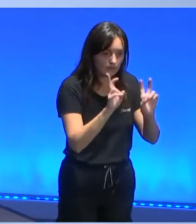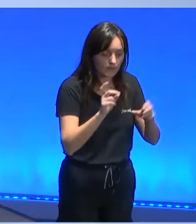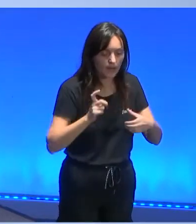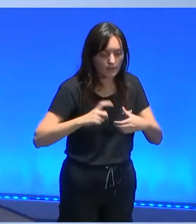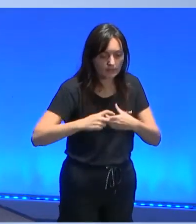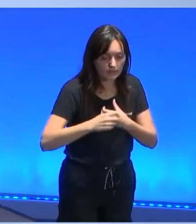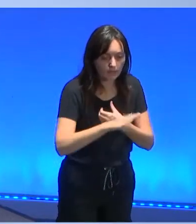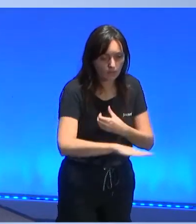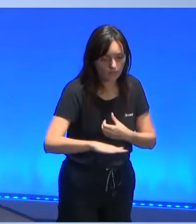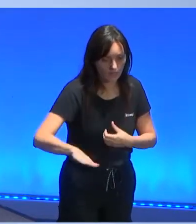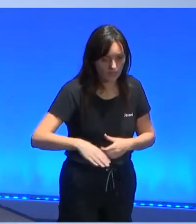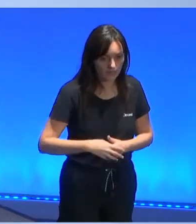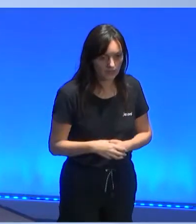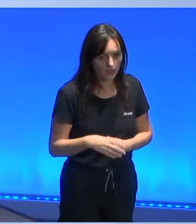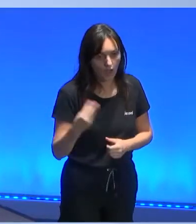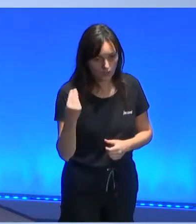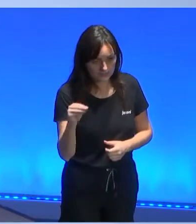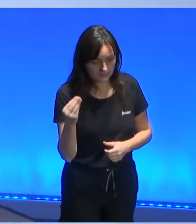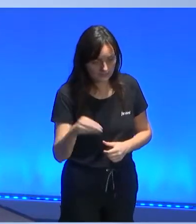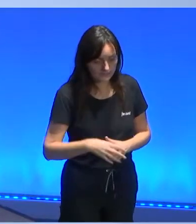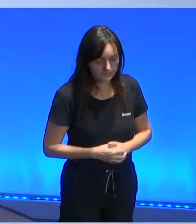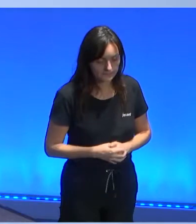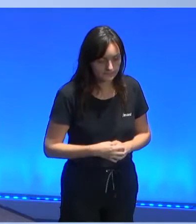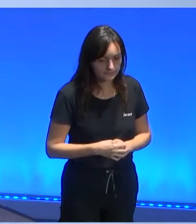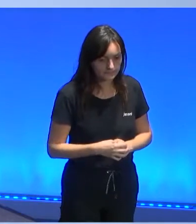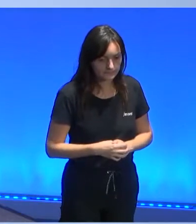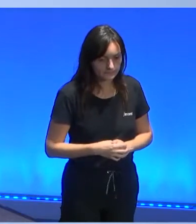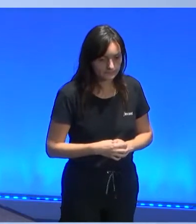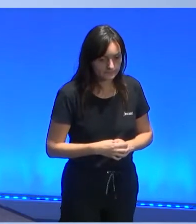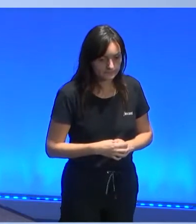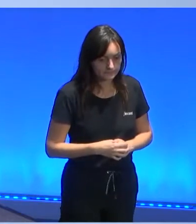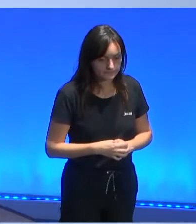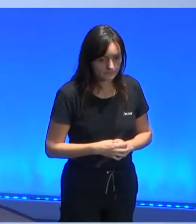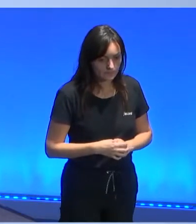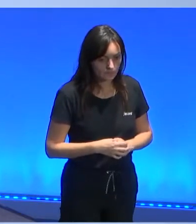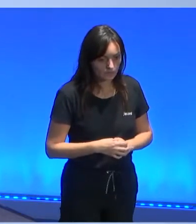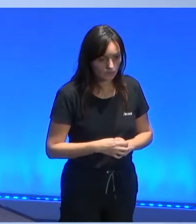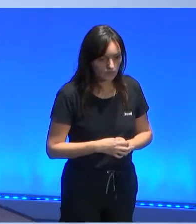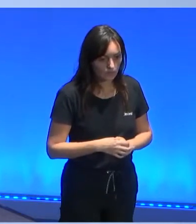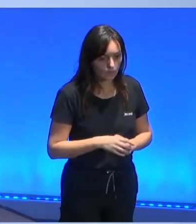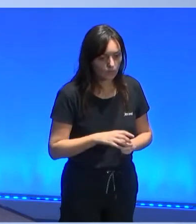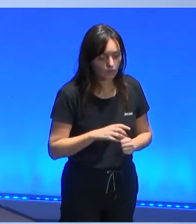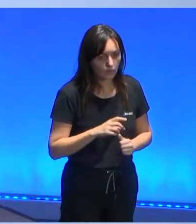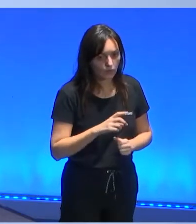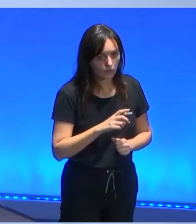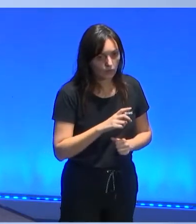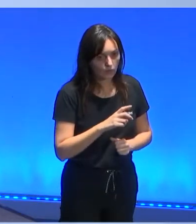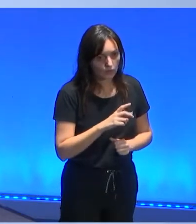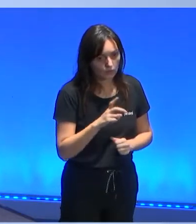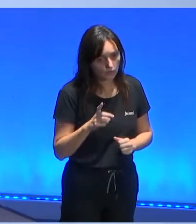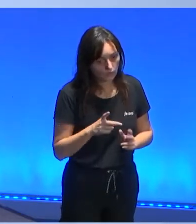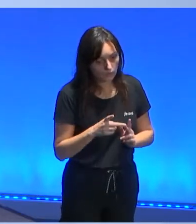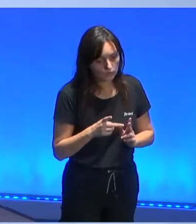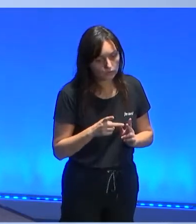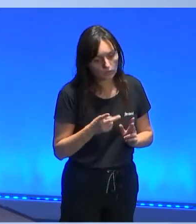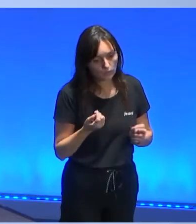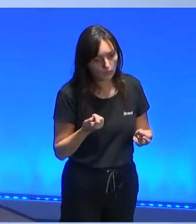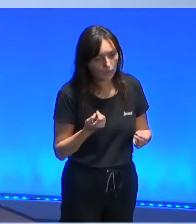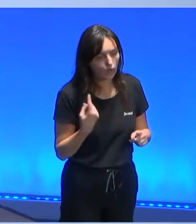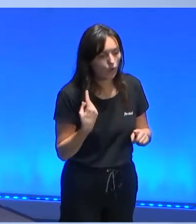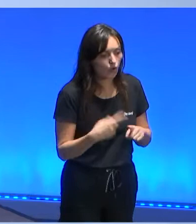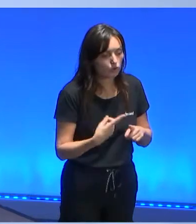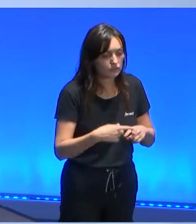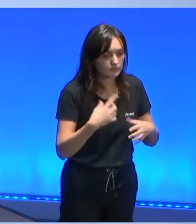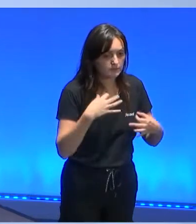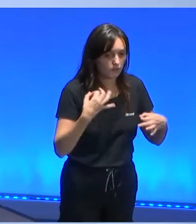participación de la infancia y la adolescencia. Habían otros que eran como muy bajando al terreno de los mortales, porque sabéis